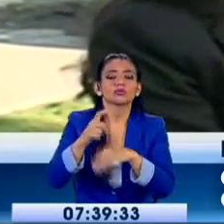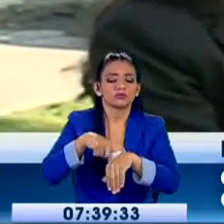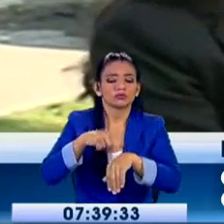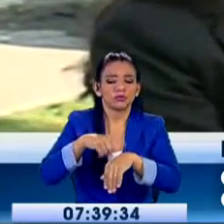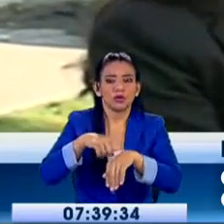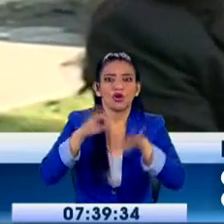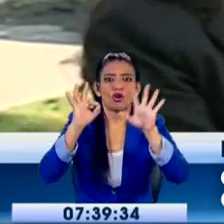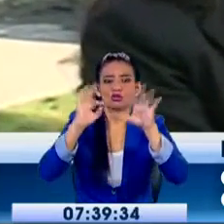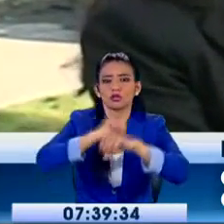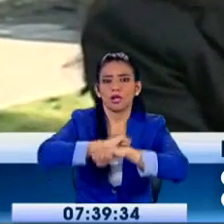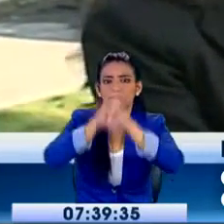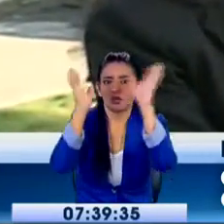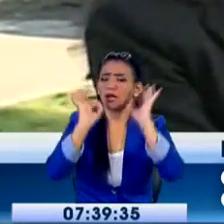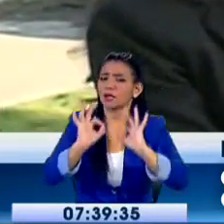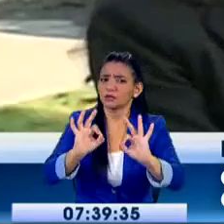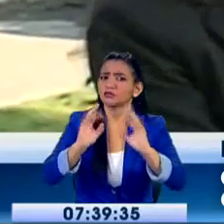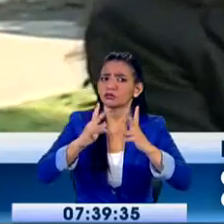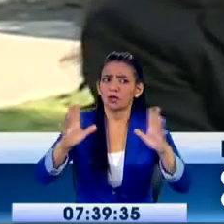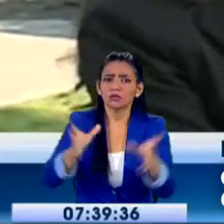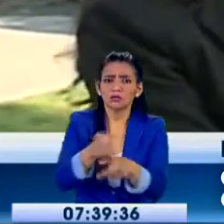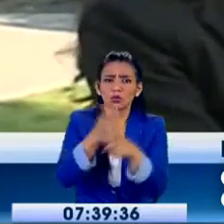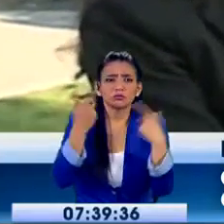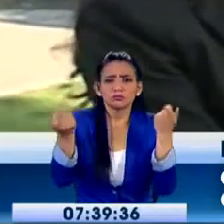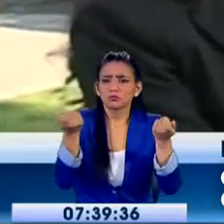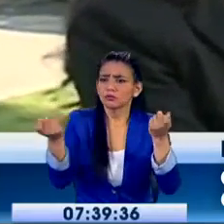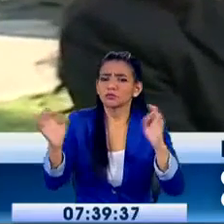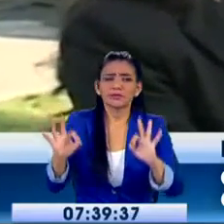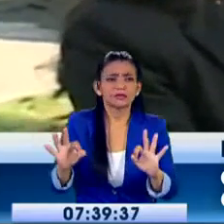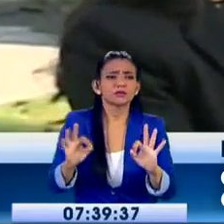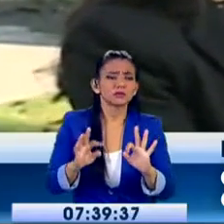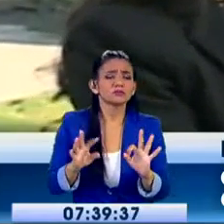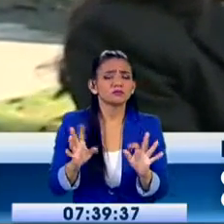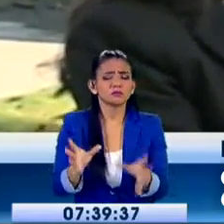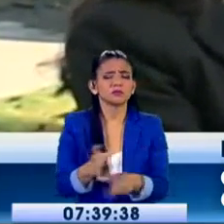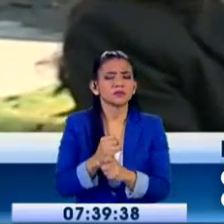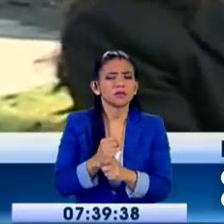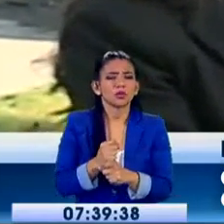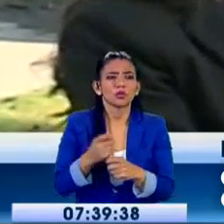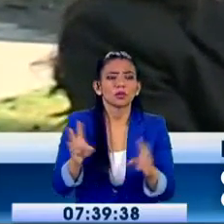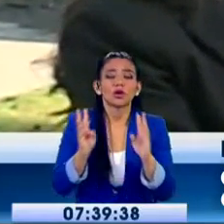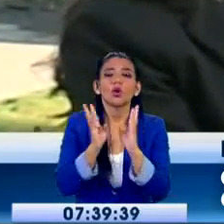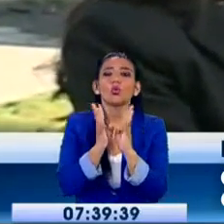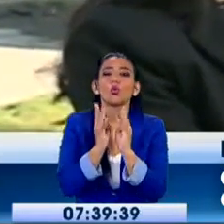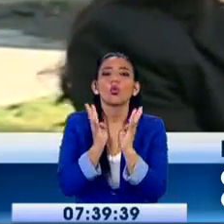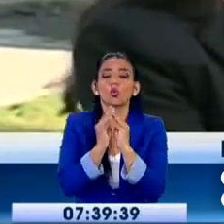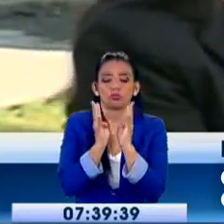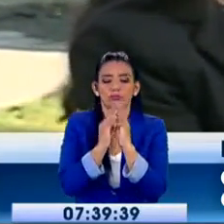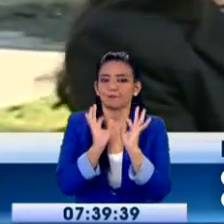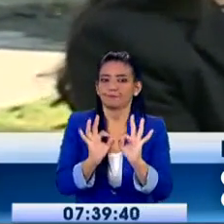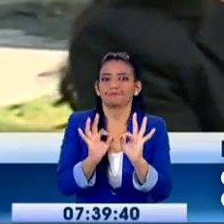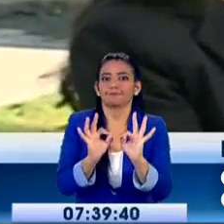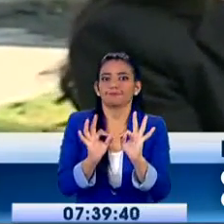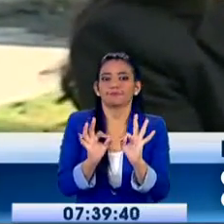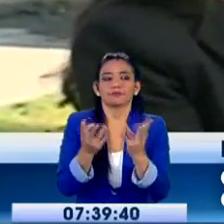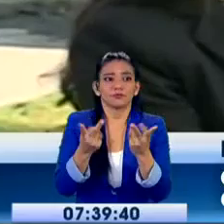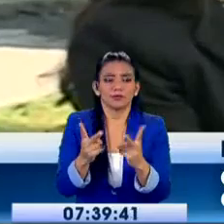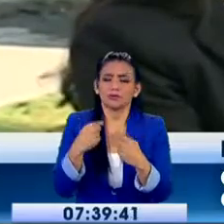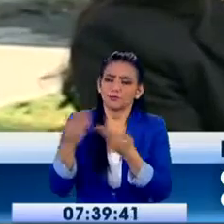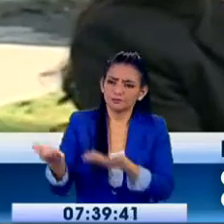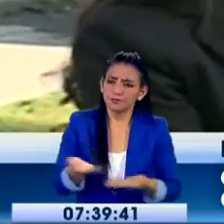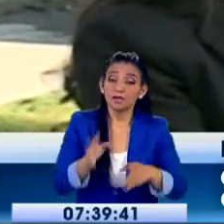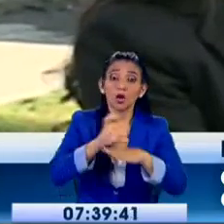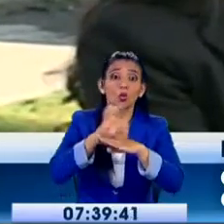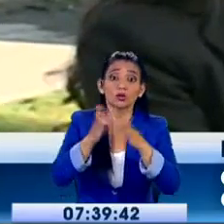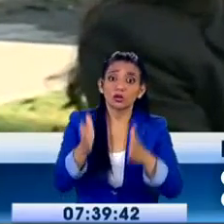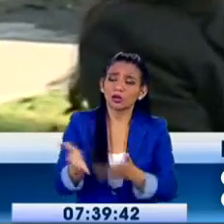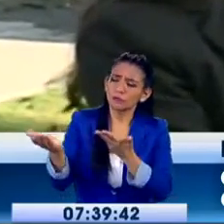UNASUR. Tenemos nuestro dispositivo de seguridad y control y estamos seguros de que esta cumbre será un éxito y especialmente como buenos anfitriones que somos